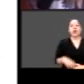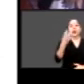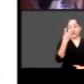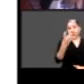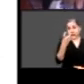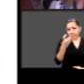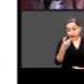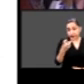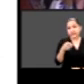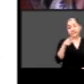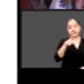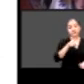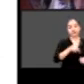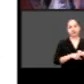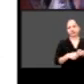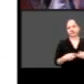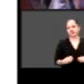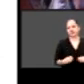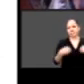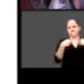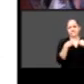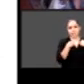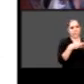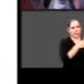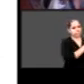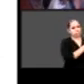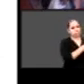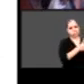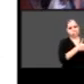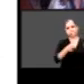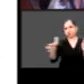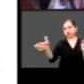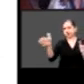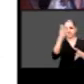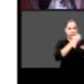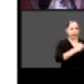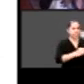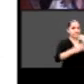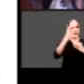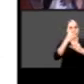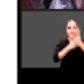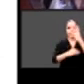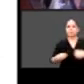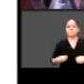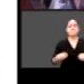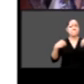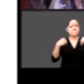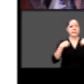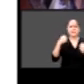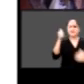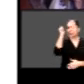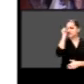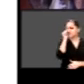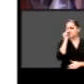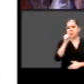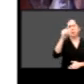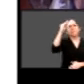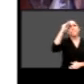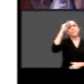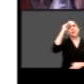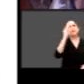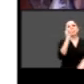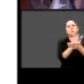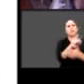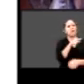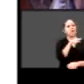no es una cosa que ocurre solamente en el sistema escolar ocurre en la escuela pero